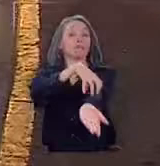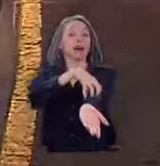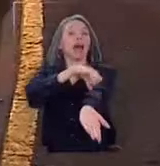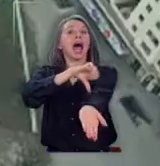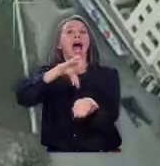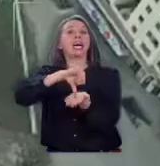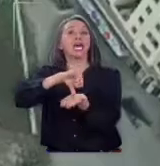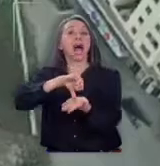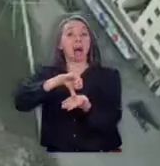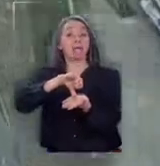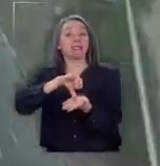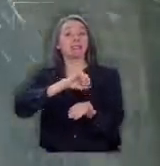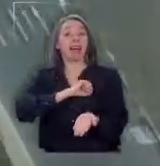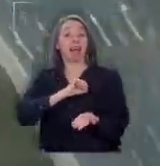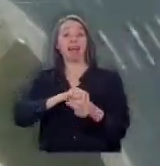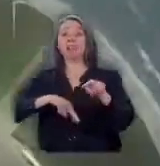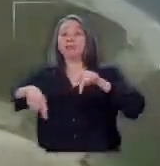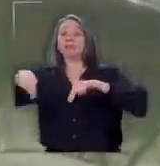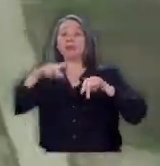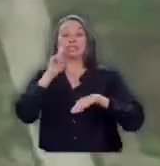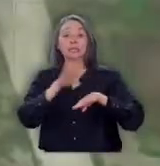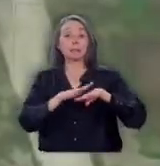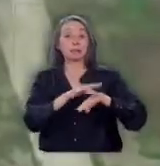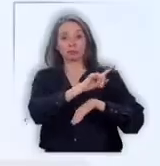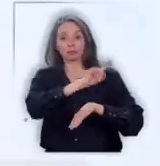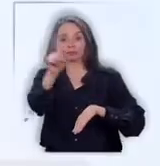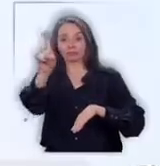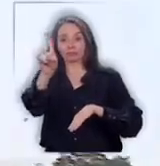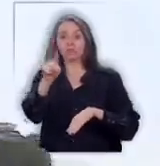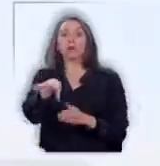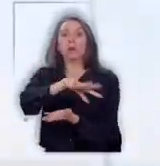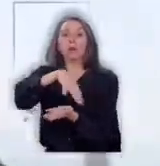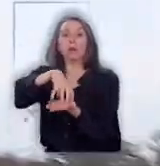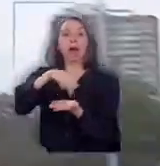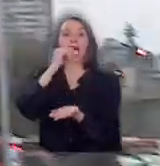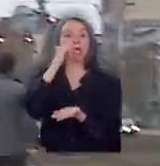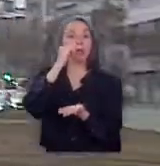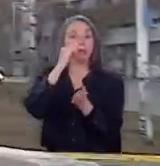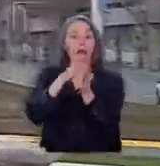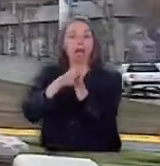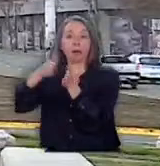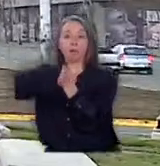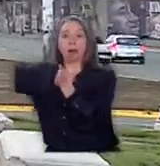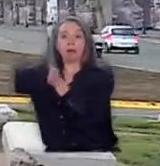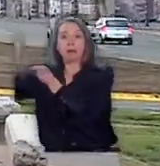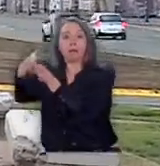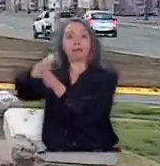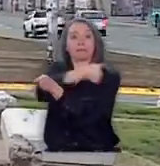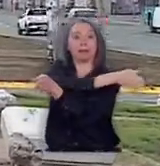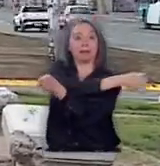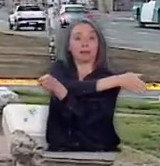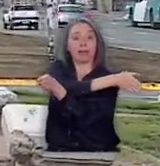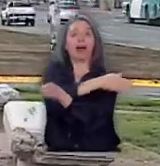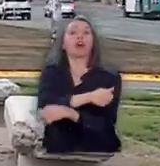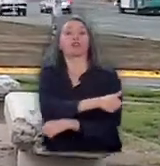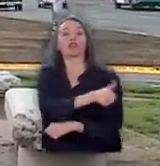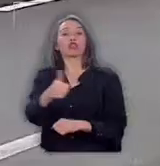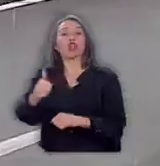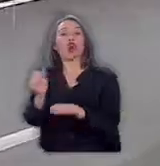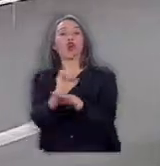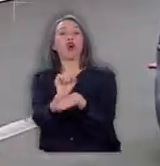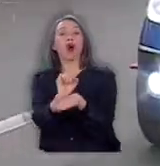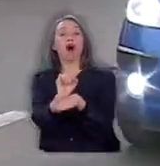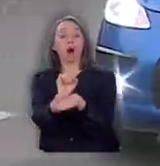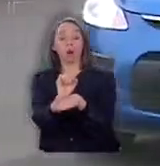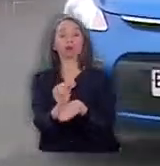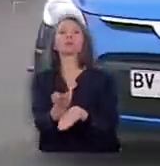sin tener un justificativo en Plaza Italia hacia arriba y hacia abajo a todos los vehículos se le